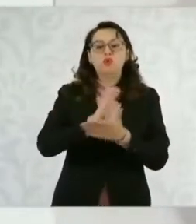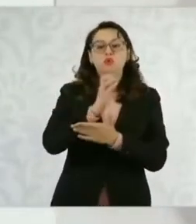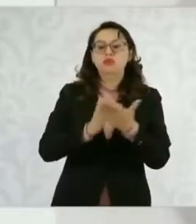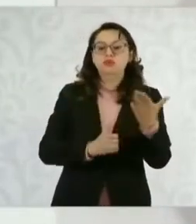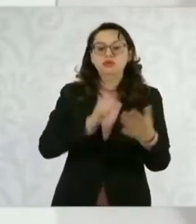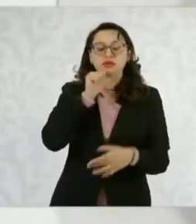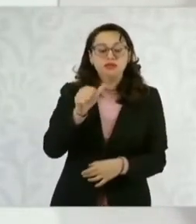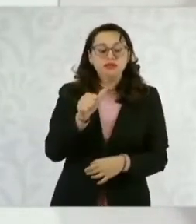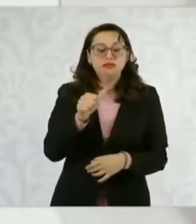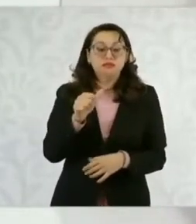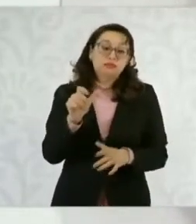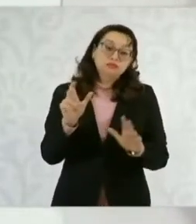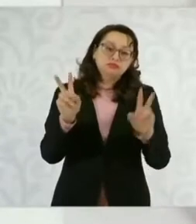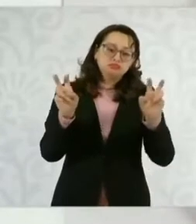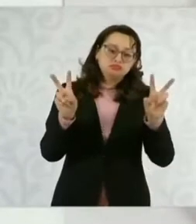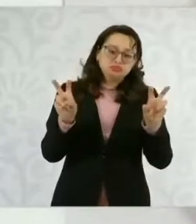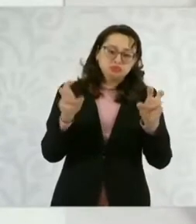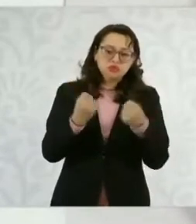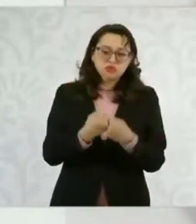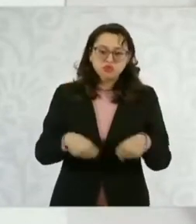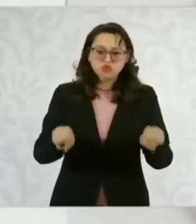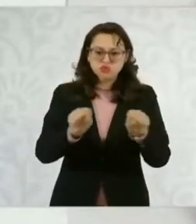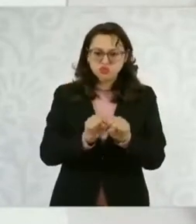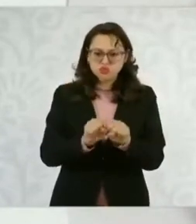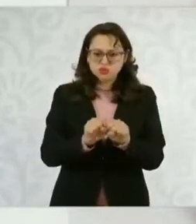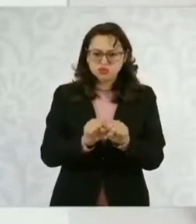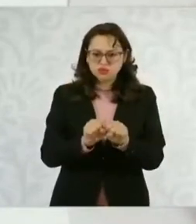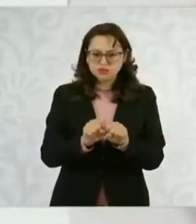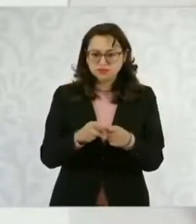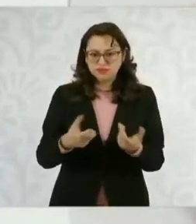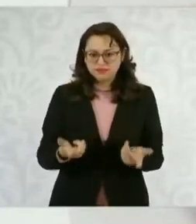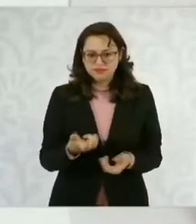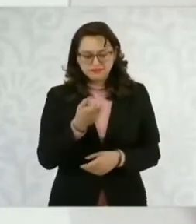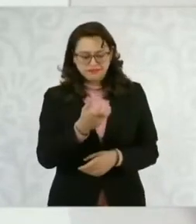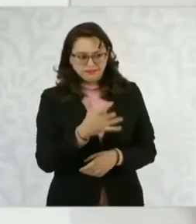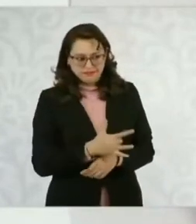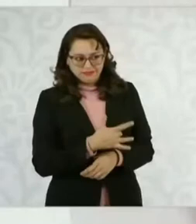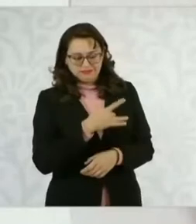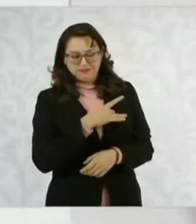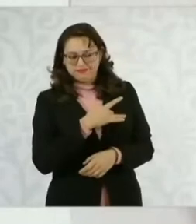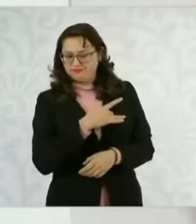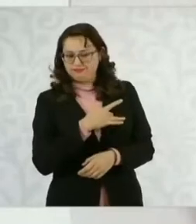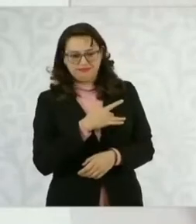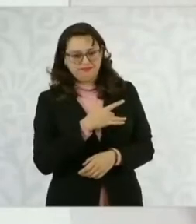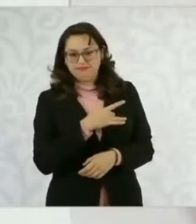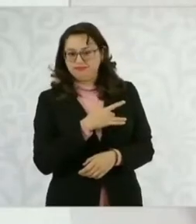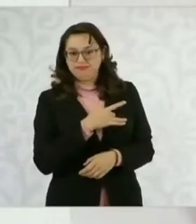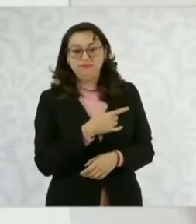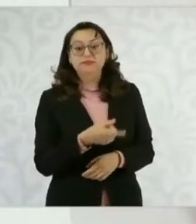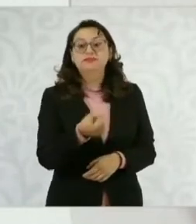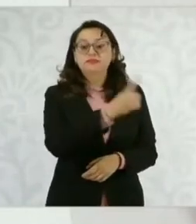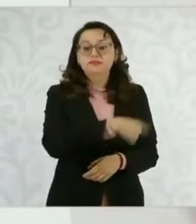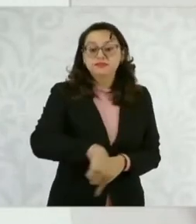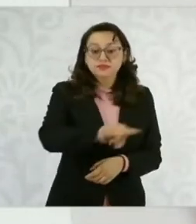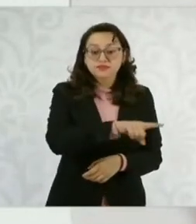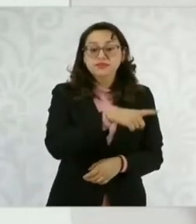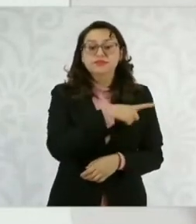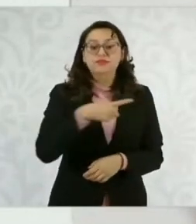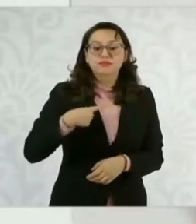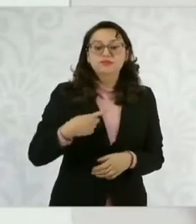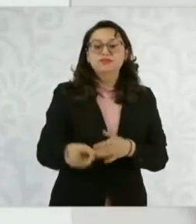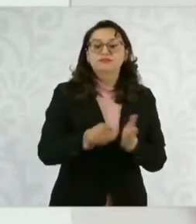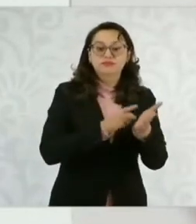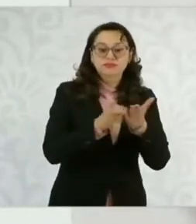socios. A nosotros impulsar la ley que ya fue aprobada de que esos trabajadores tengan